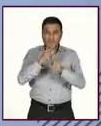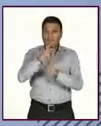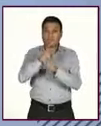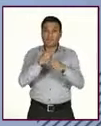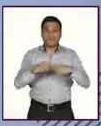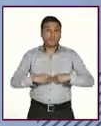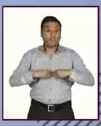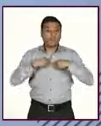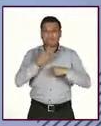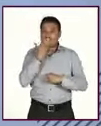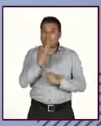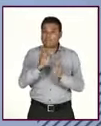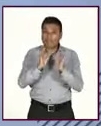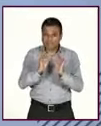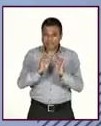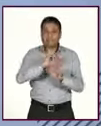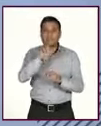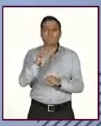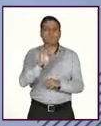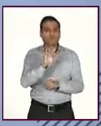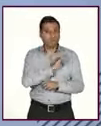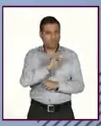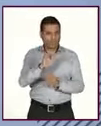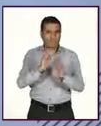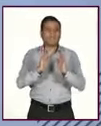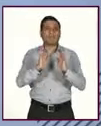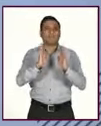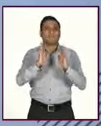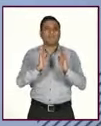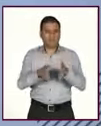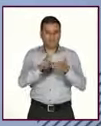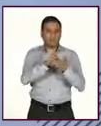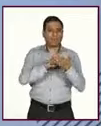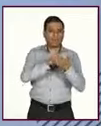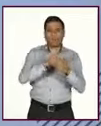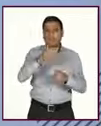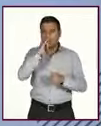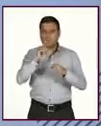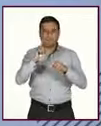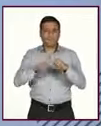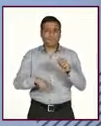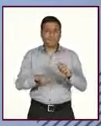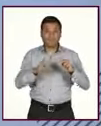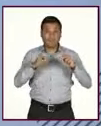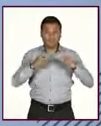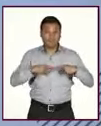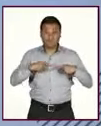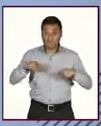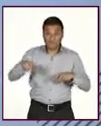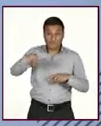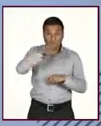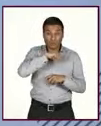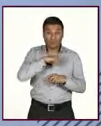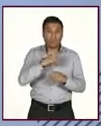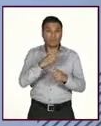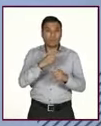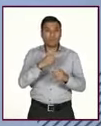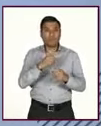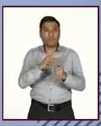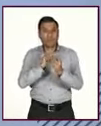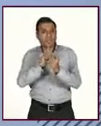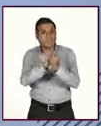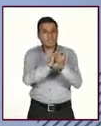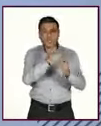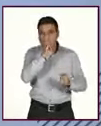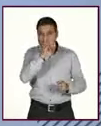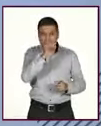de vida digna para que a partir de ahí podemos decirles que dejen de usar sustancias, ¿no? Si esas personas no son agresivas con nuestras